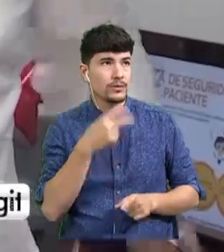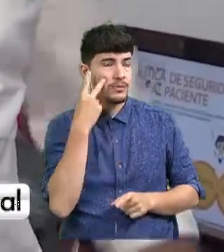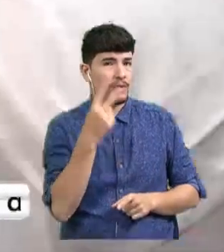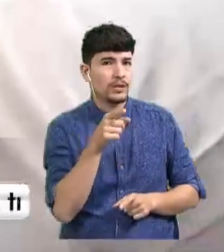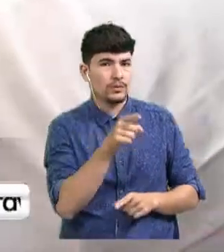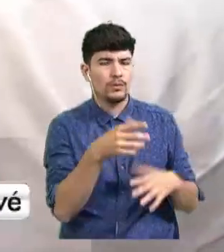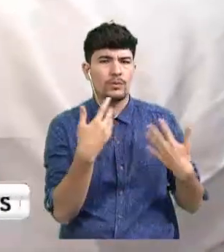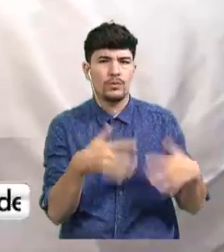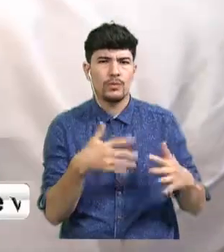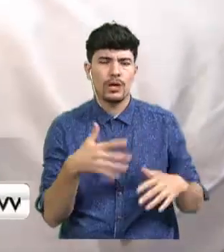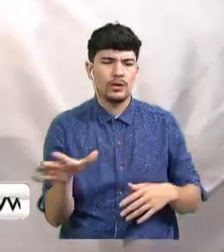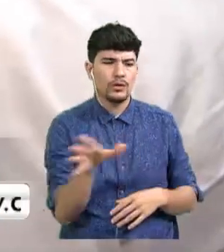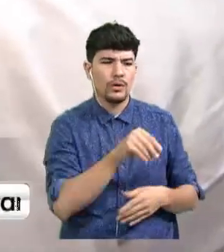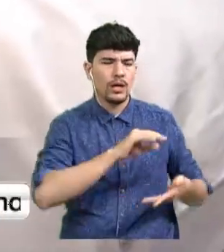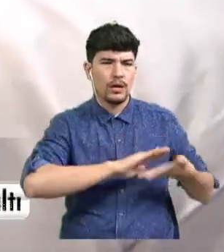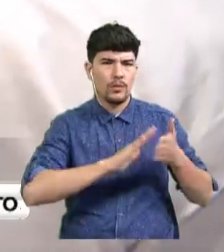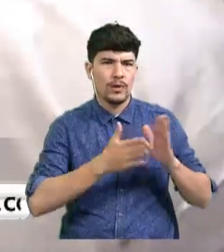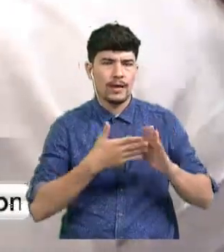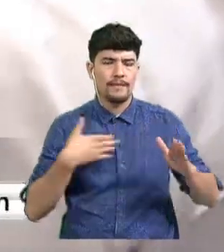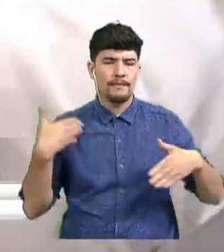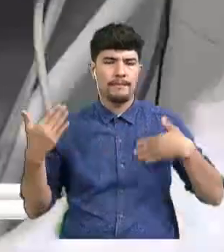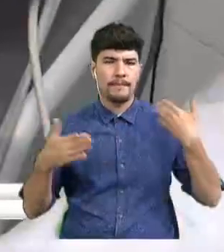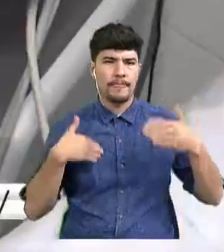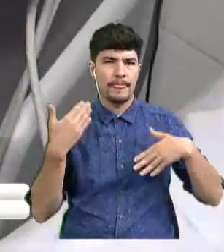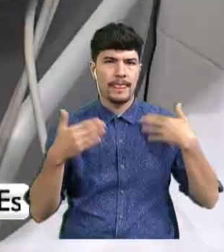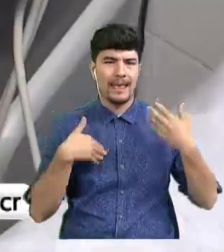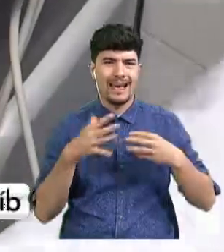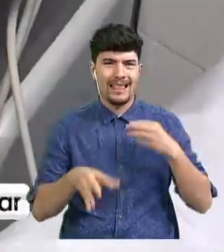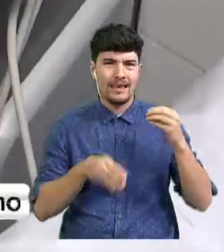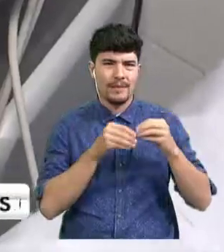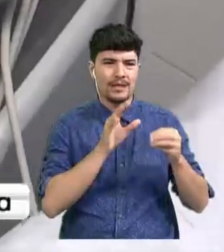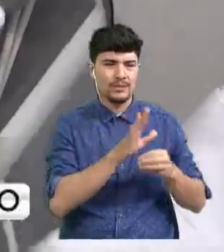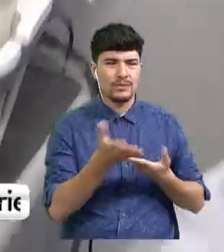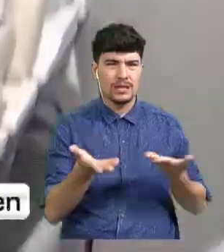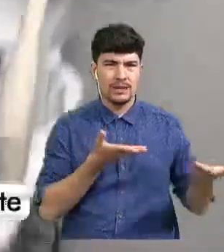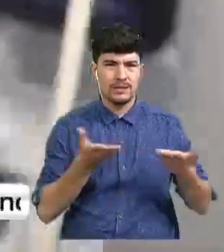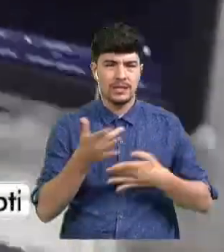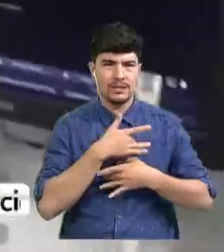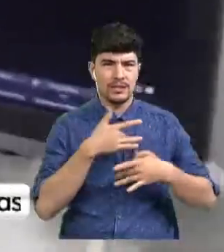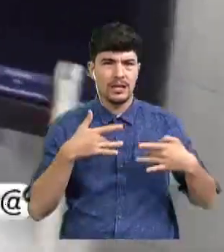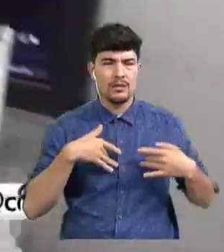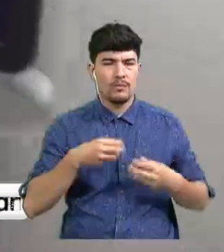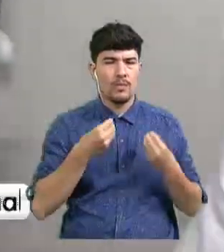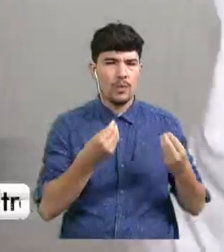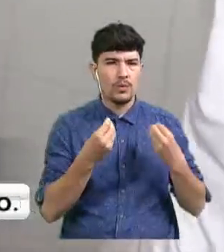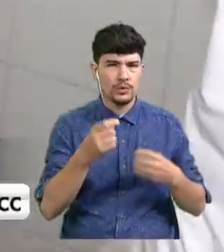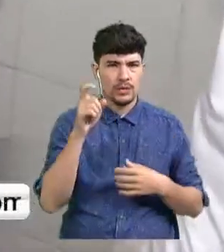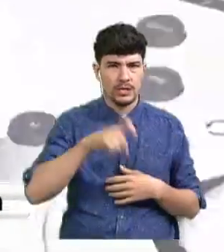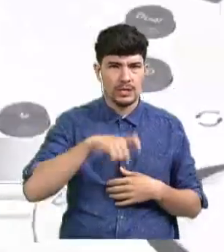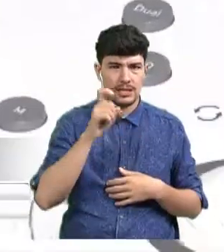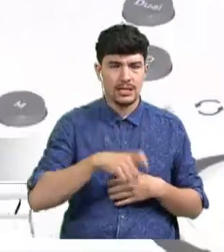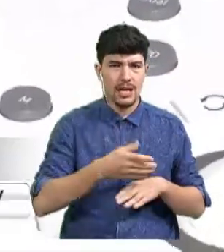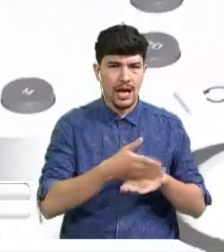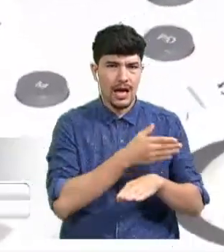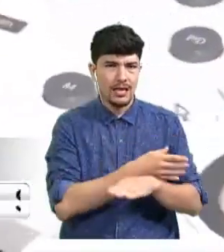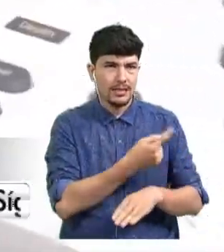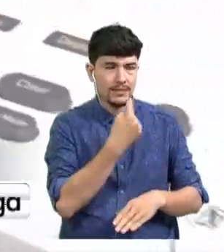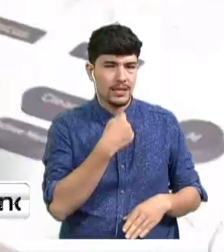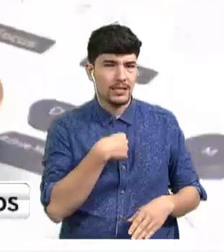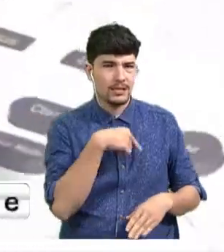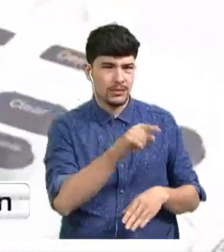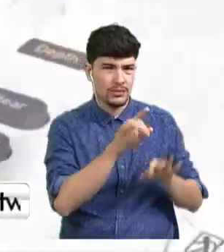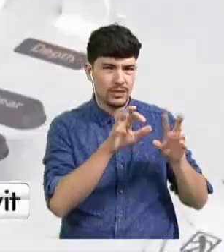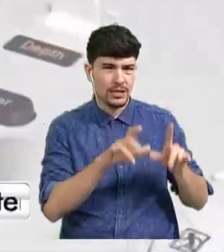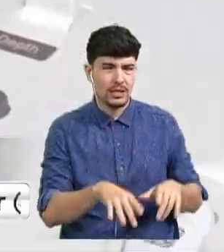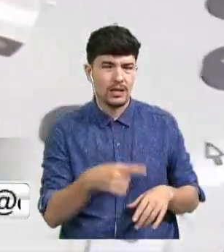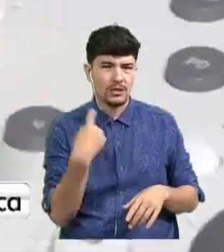ha llenado de alegría a toda esta comunidad, sobre todo por ese servicio de salud que tanto se necesita y que, como lo acaba de mencionar el secretario, no